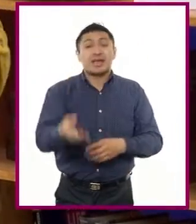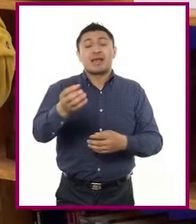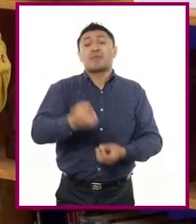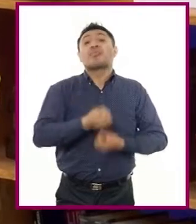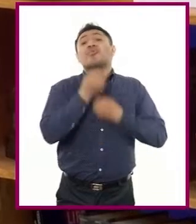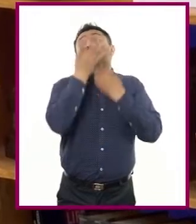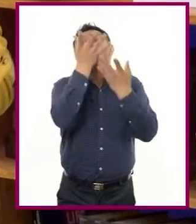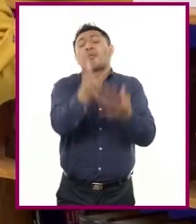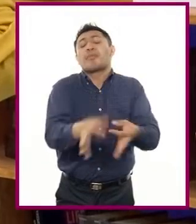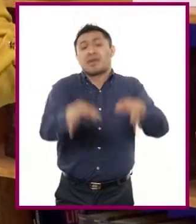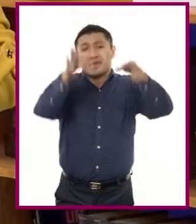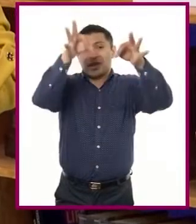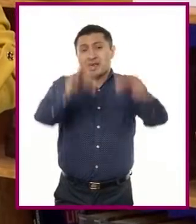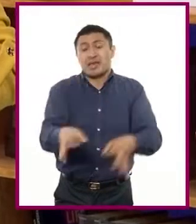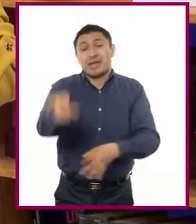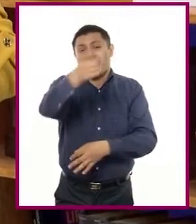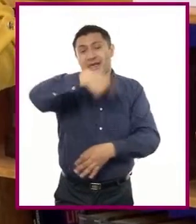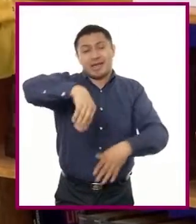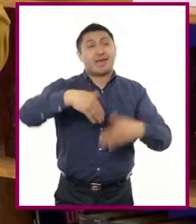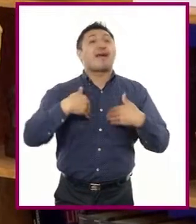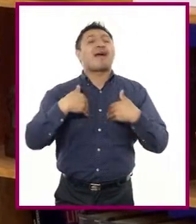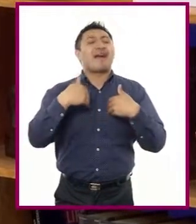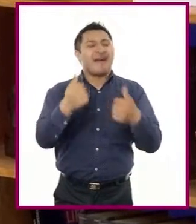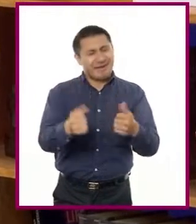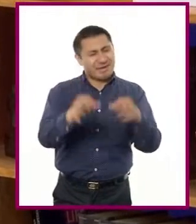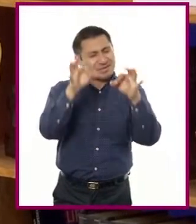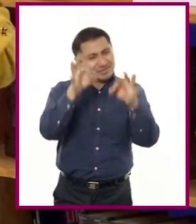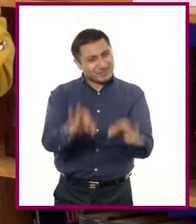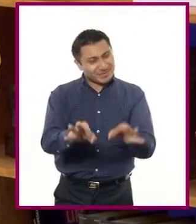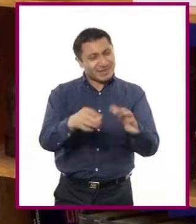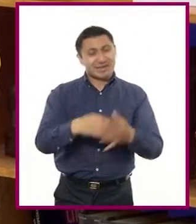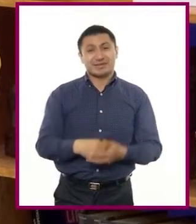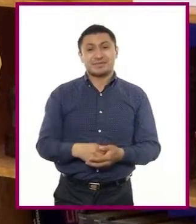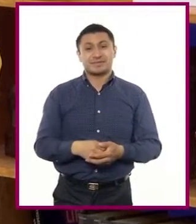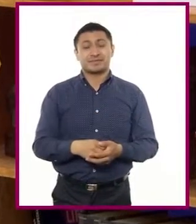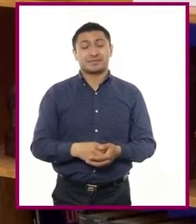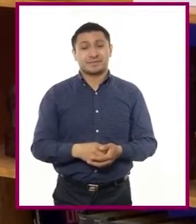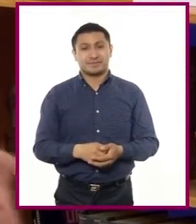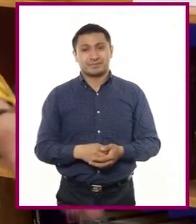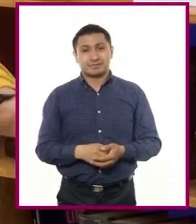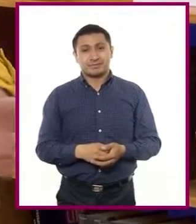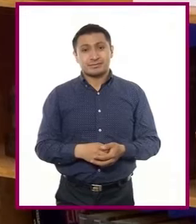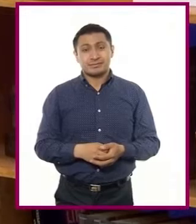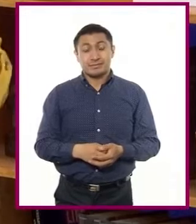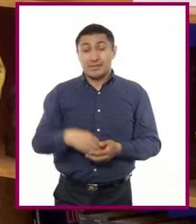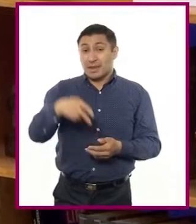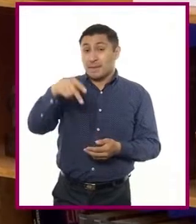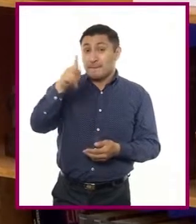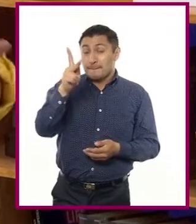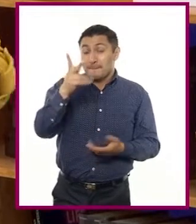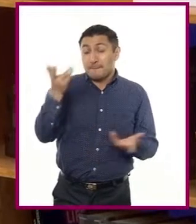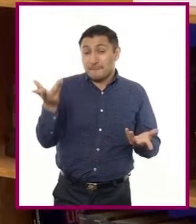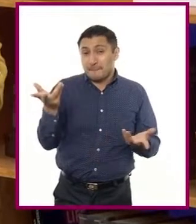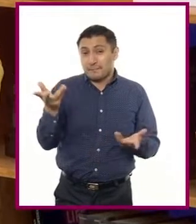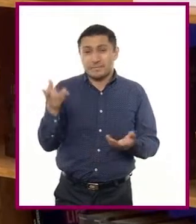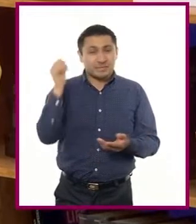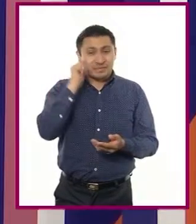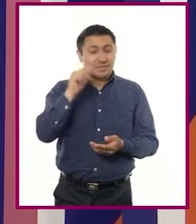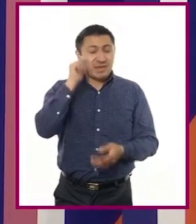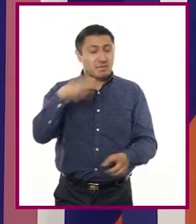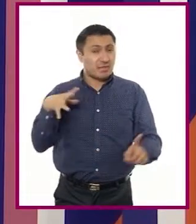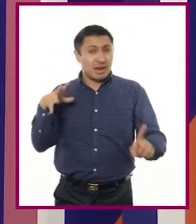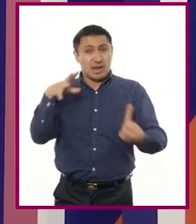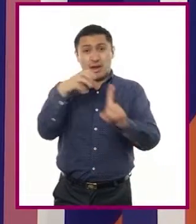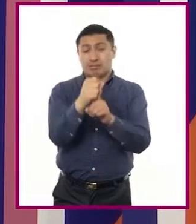expresamos sea comprendido cabalmente por quienes nos escuchan o nos leen. Sin embargo, no siempre lo